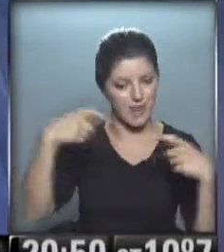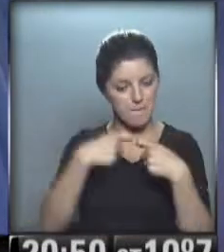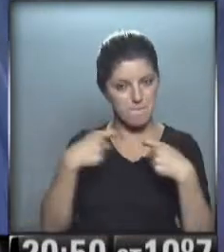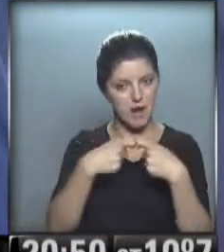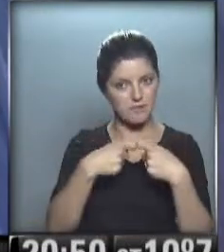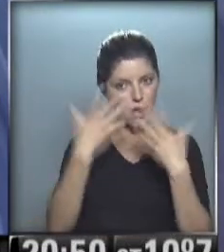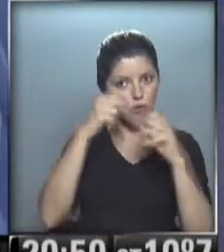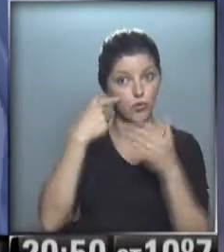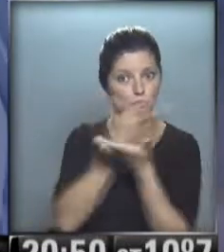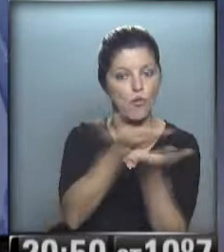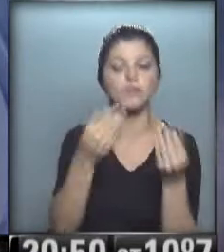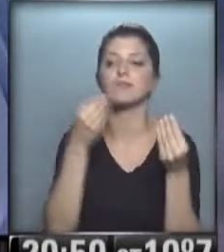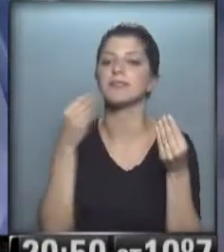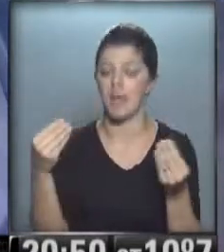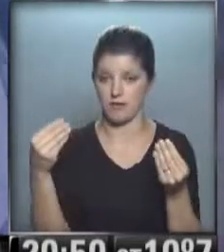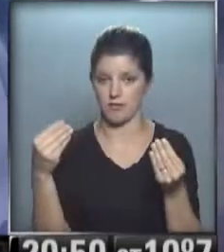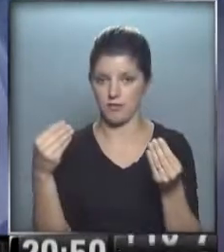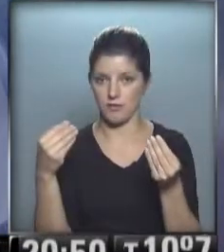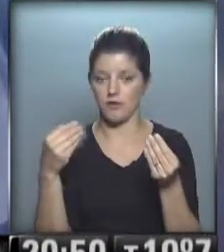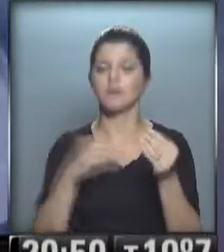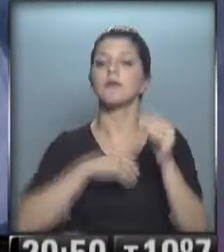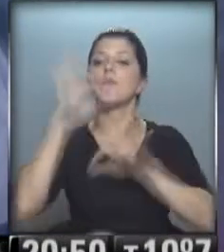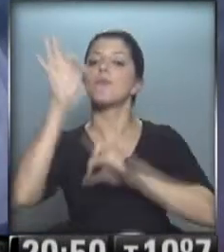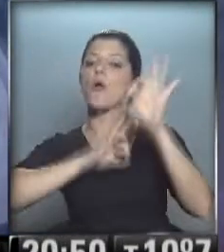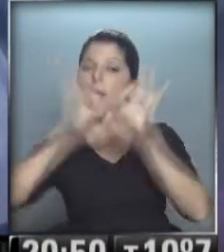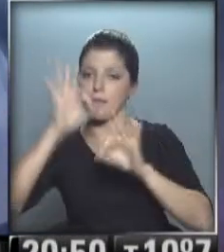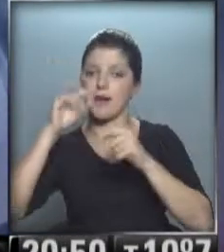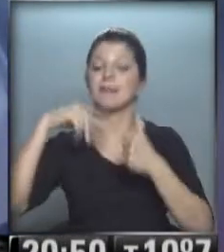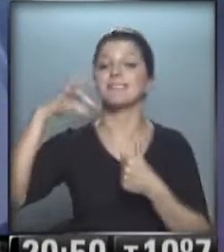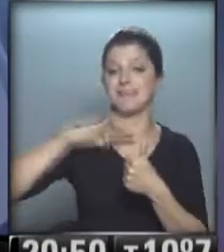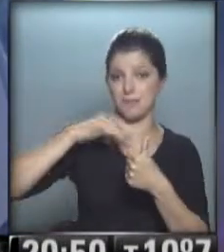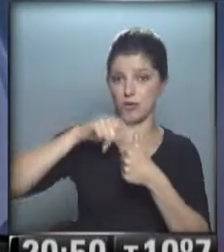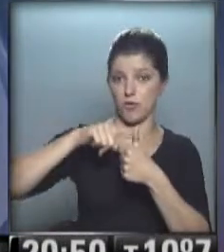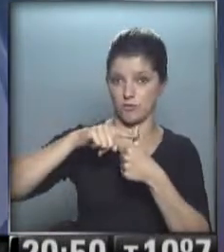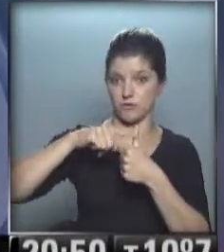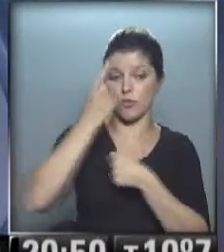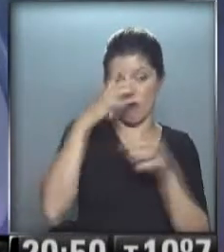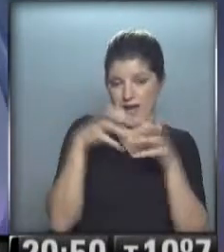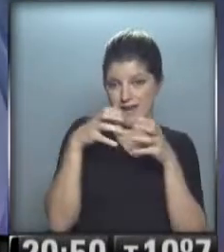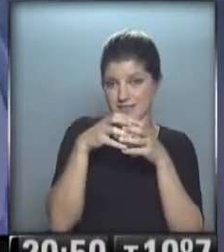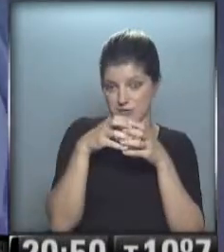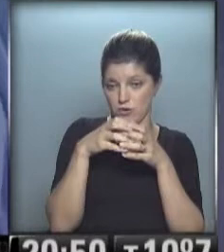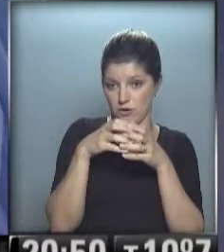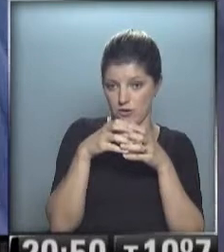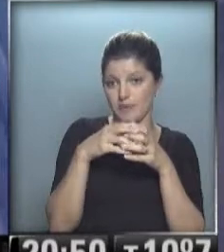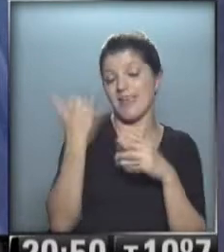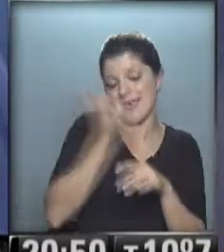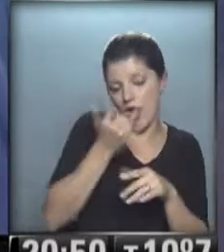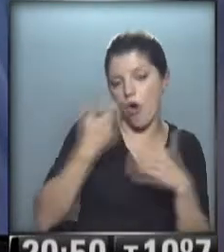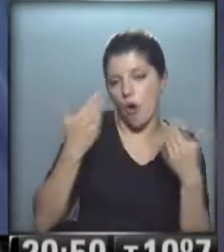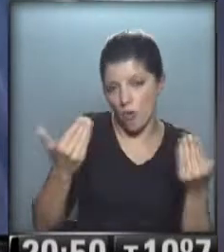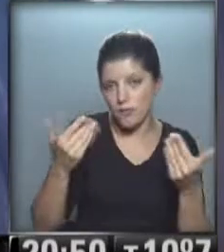Press y lo reveló? Una serie de programas cívicos armados por una organización que efectivamente existe